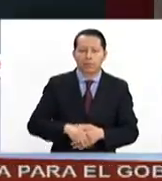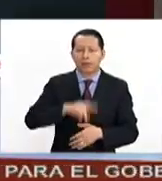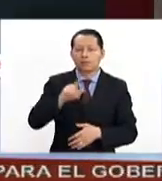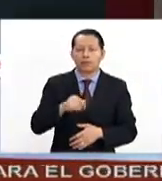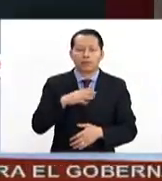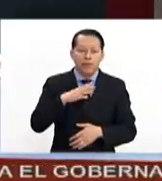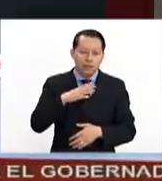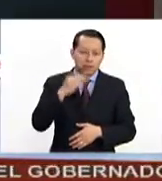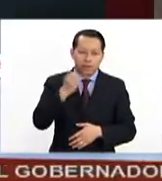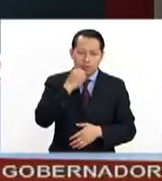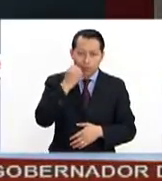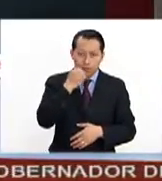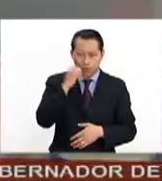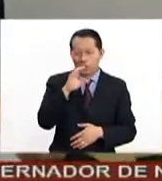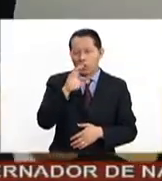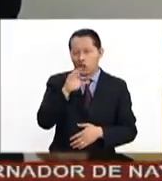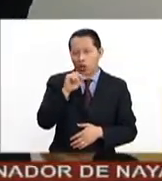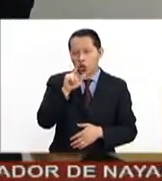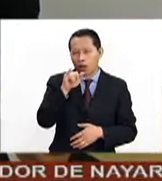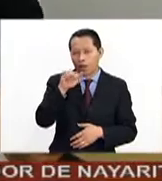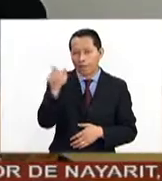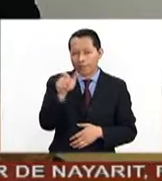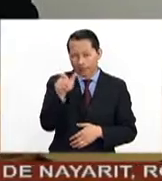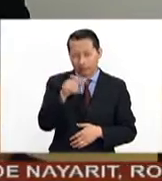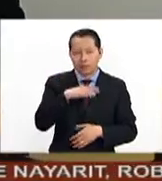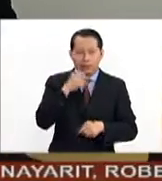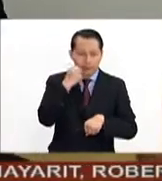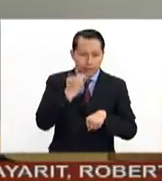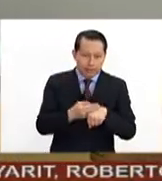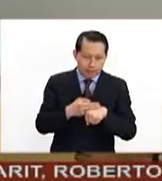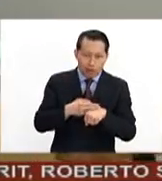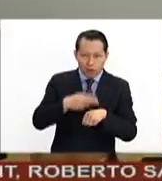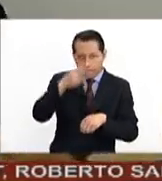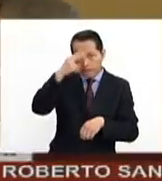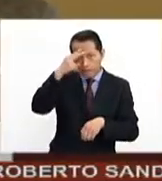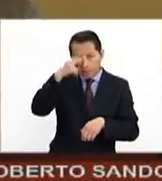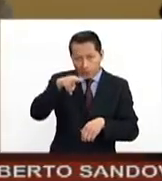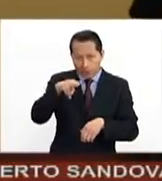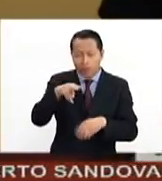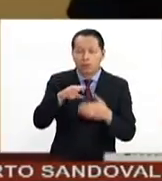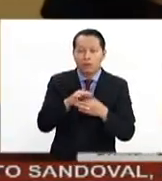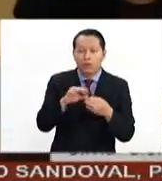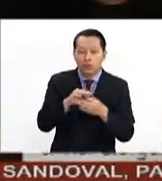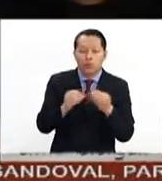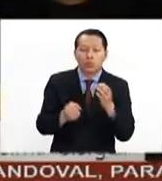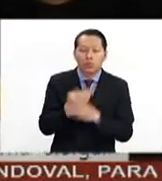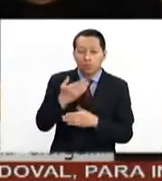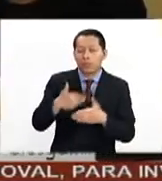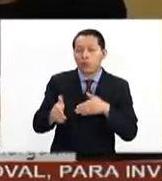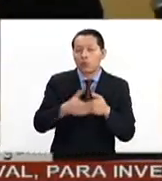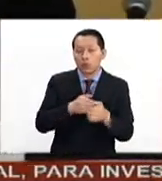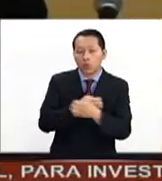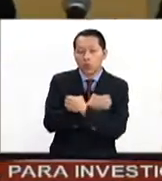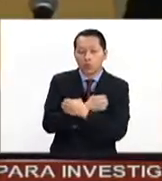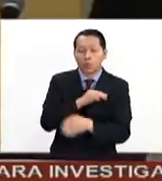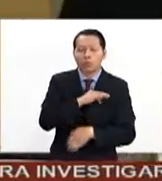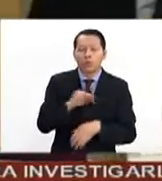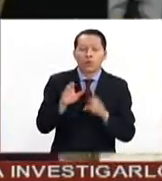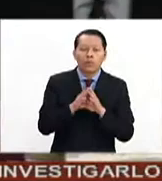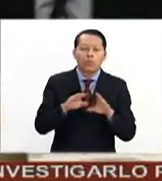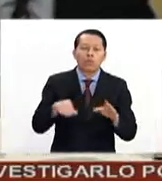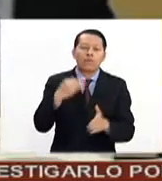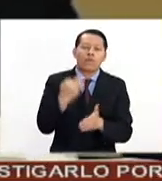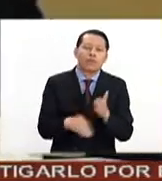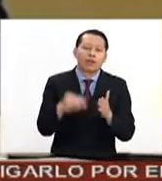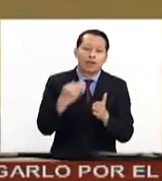Después, en el Colegio de México, el secretario de Educación Pública reiteró que con el nuevo modelo educativo se busca combatir la falta de